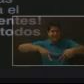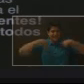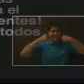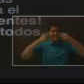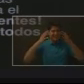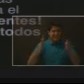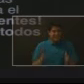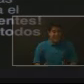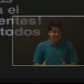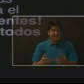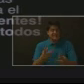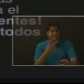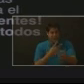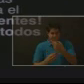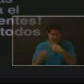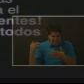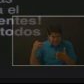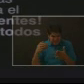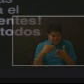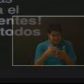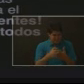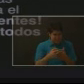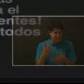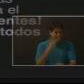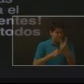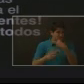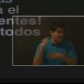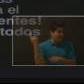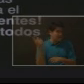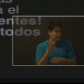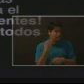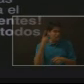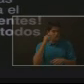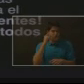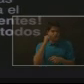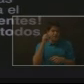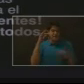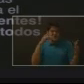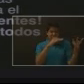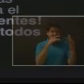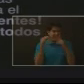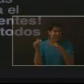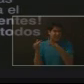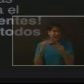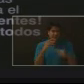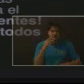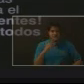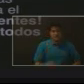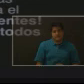acérquense, vengan todos los hombres de guerra. Y mire, hermano,